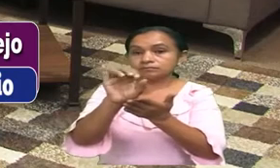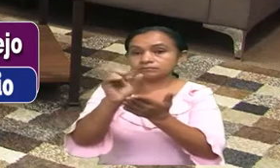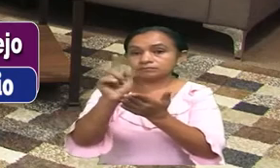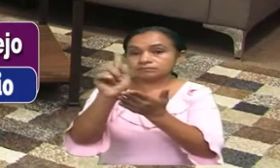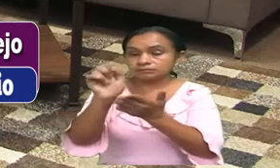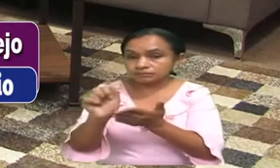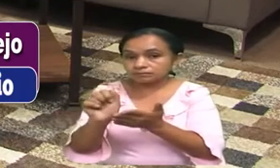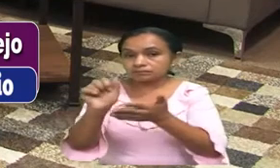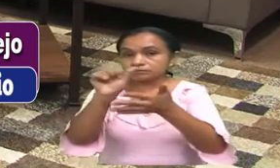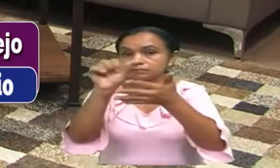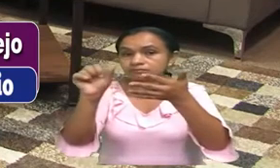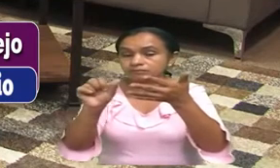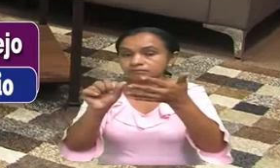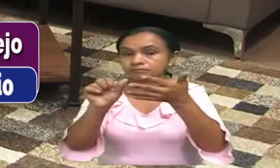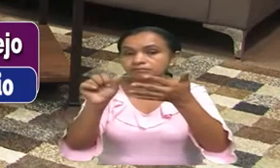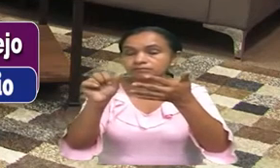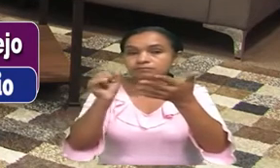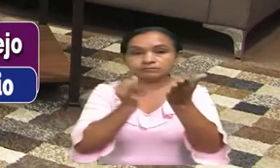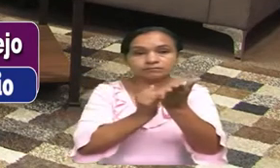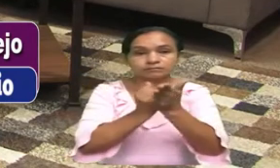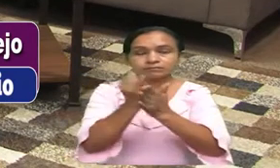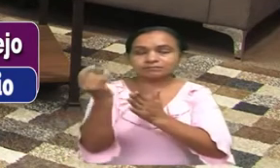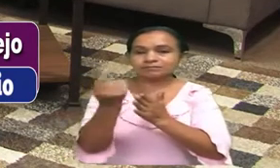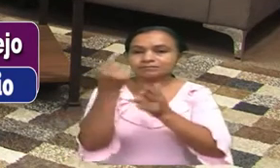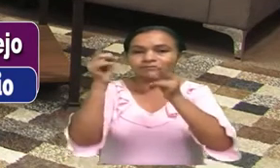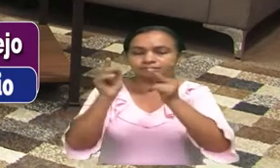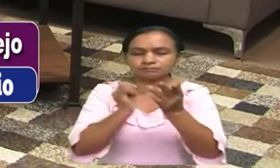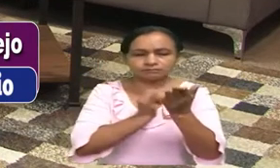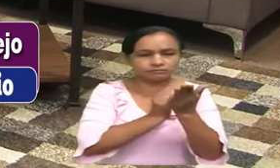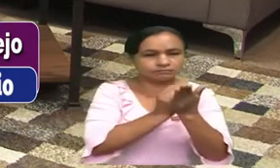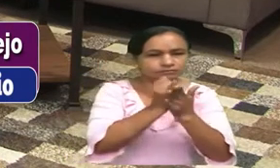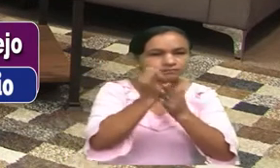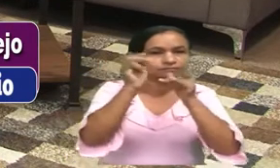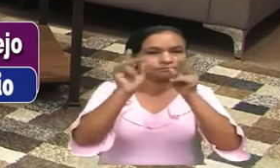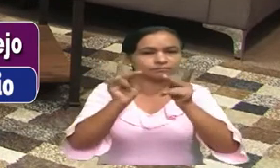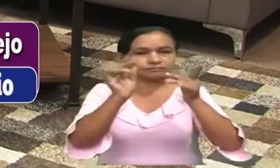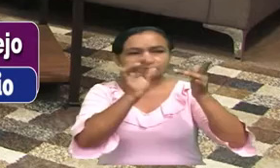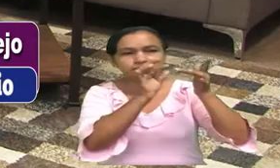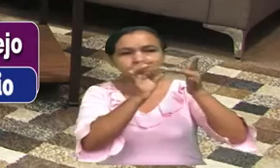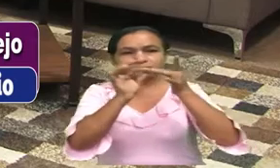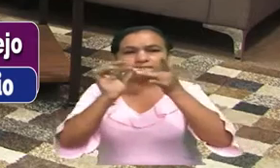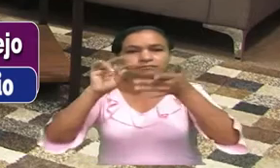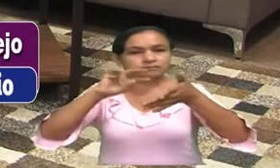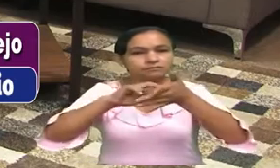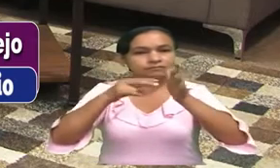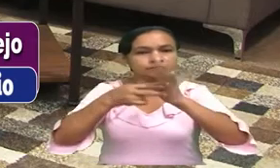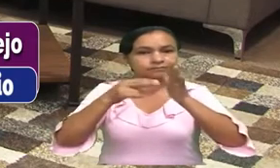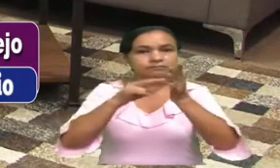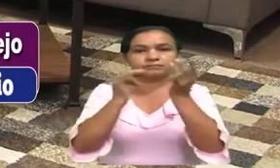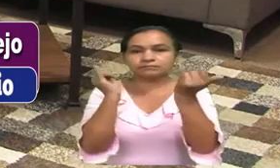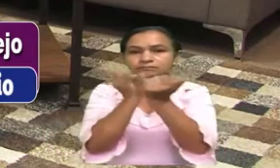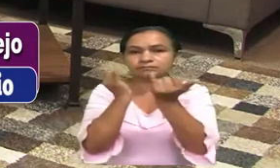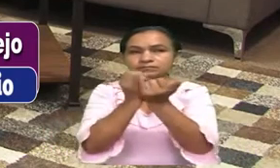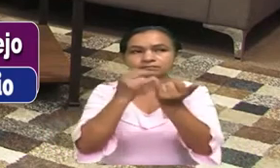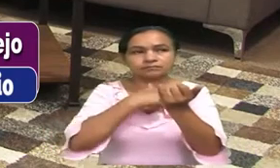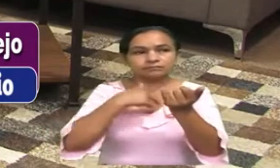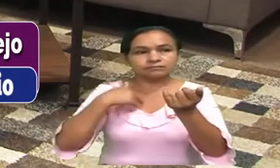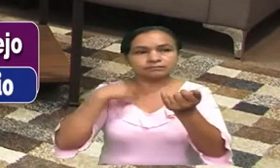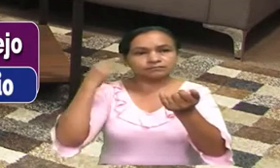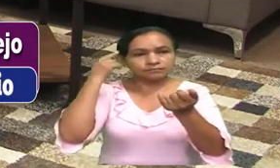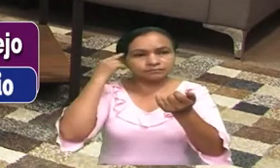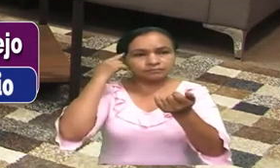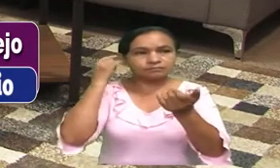artículos científicos que además lo leen solo los investigadores y solo los científicos. En este sentido, pues también hacemos la reflexión de